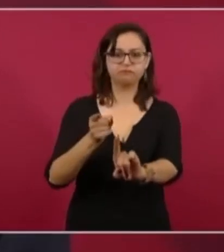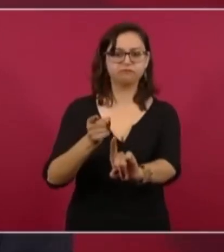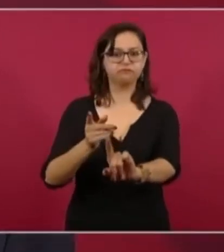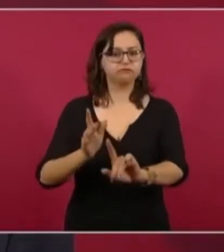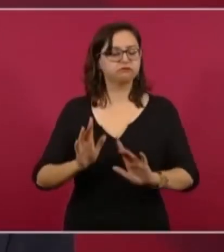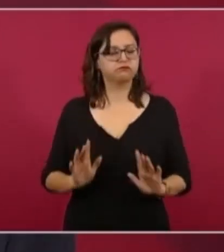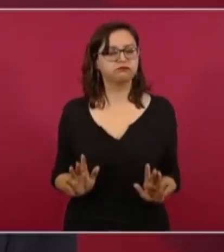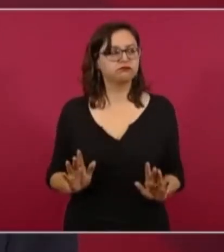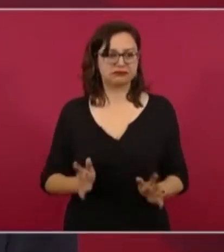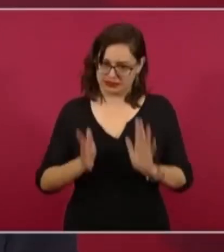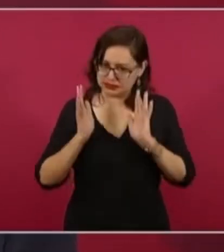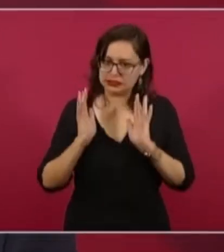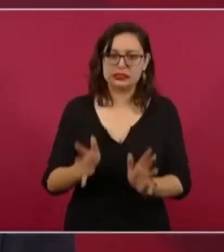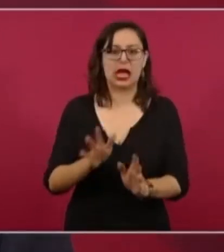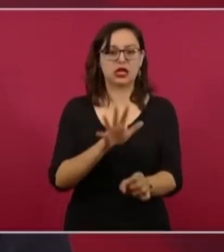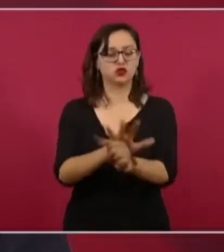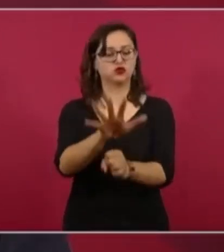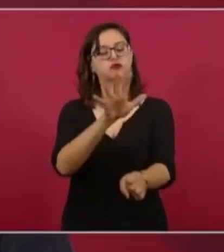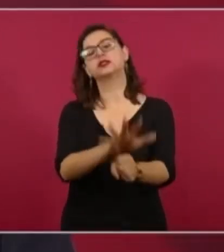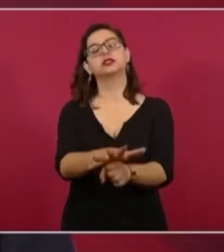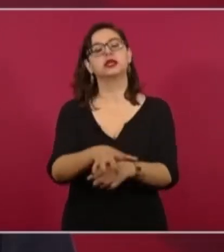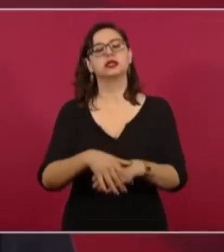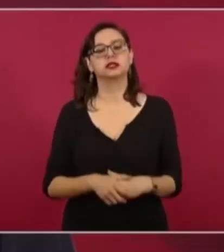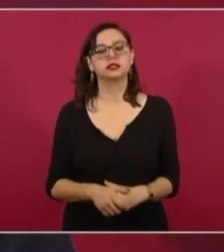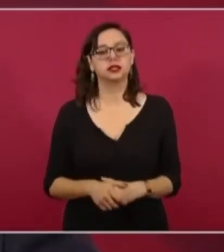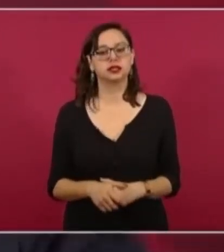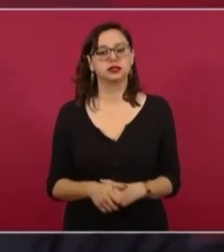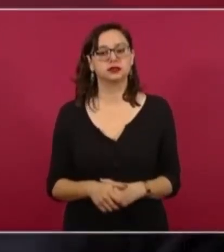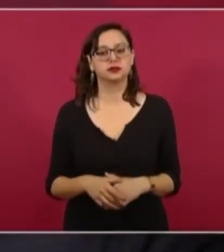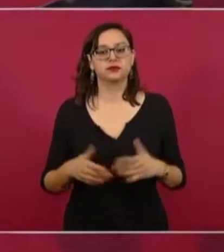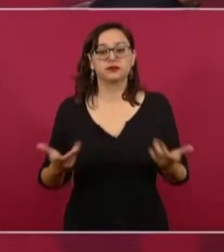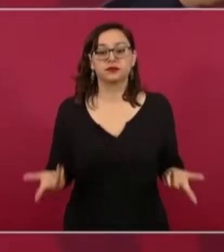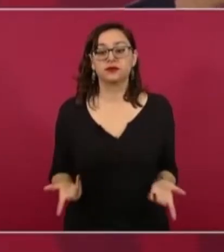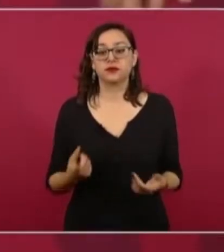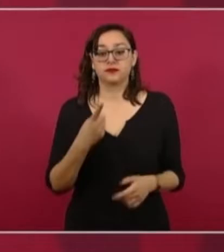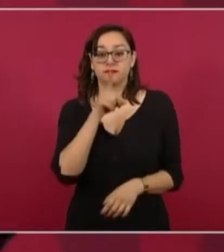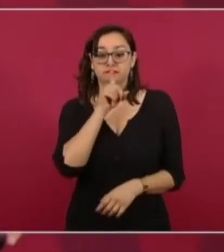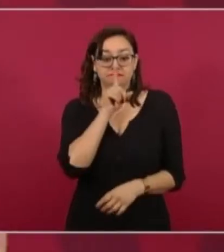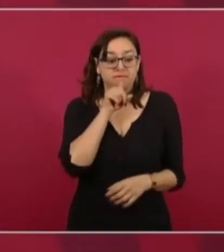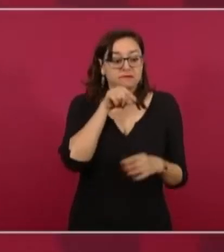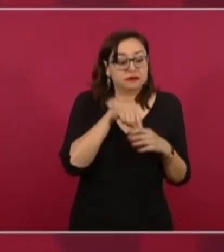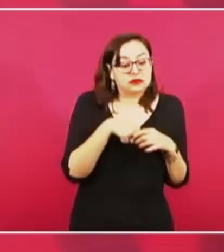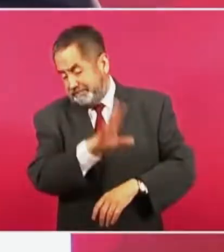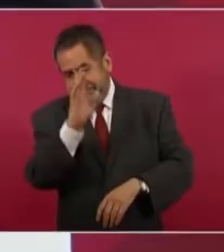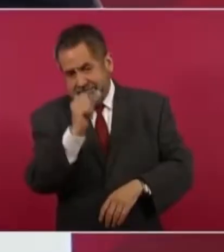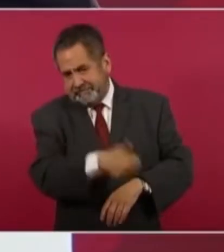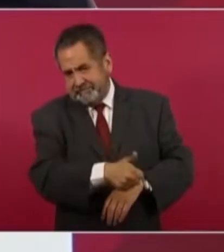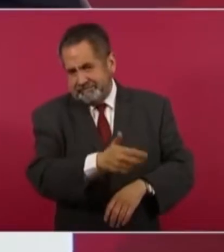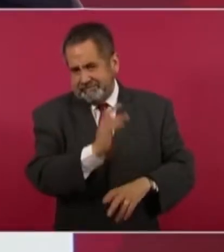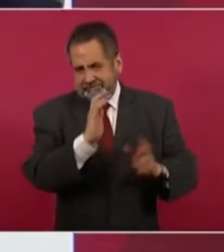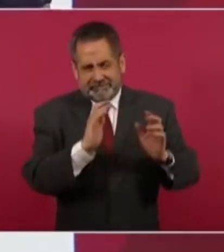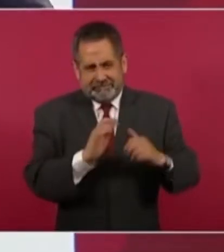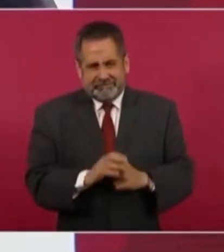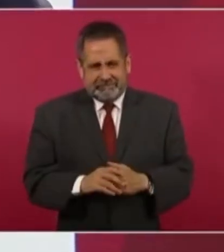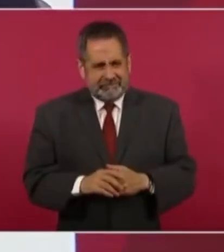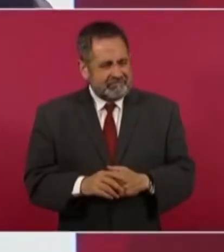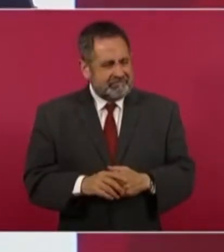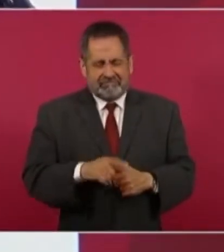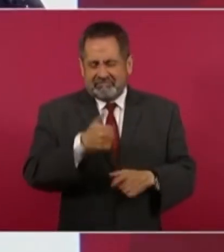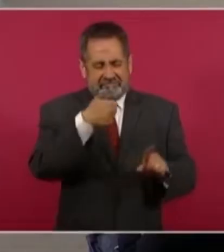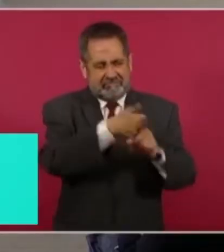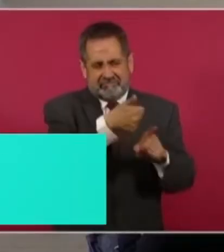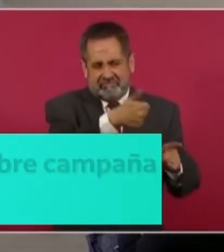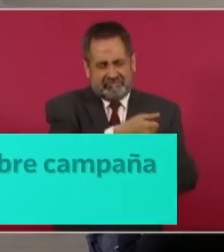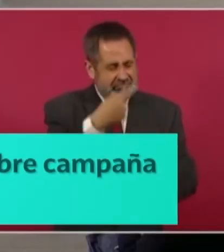en las élites, en los restaurantes de lujo. Que cada quien se